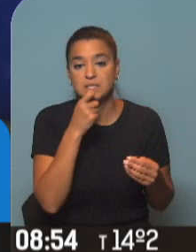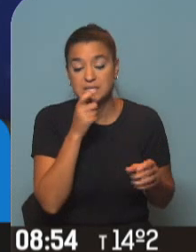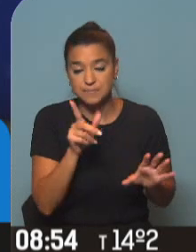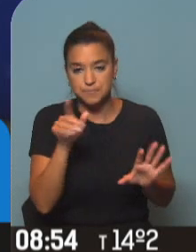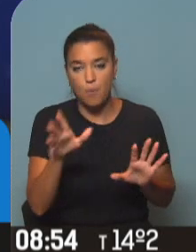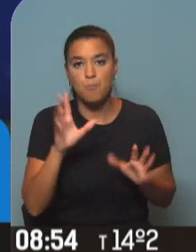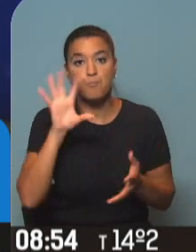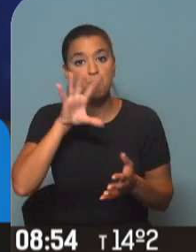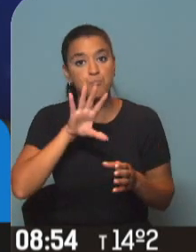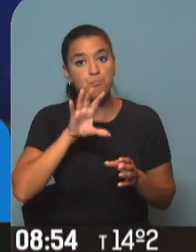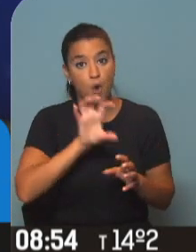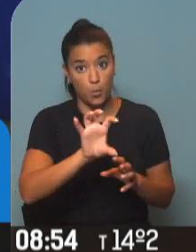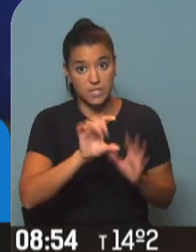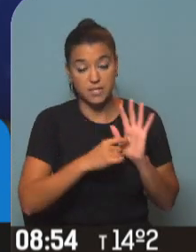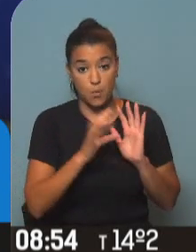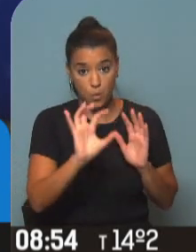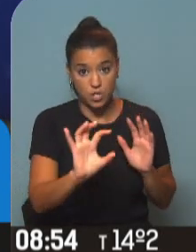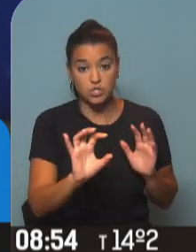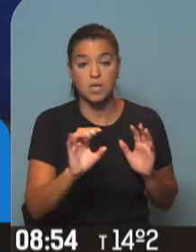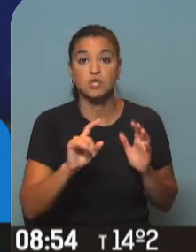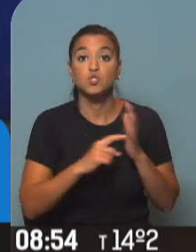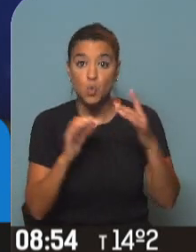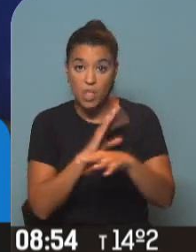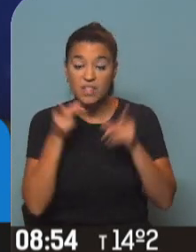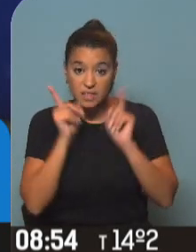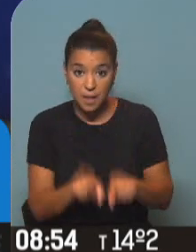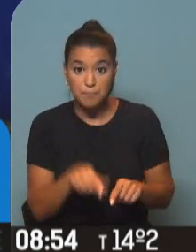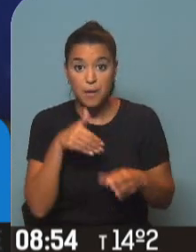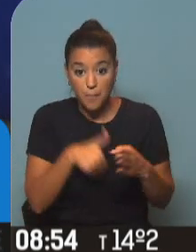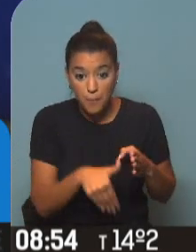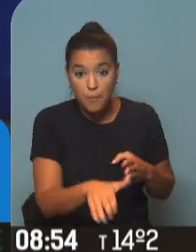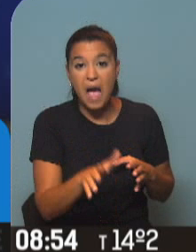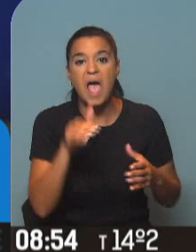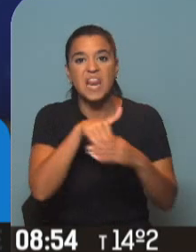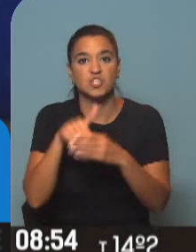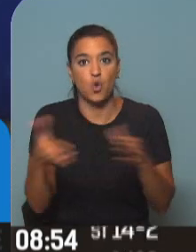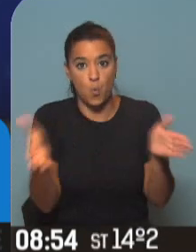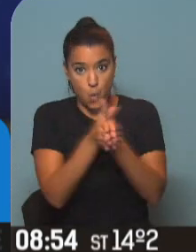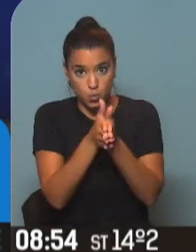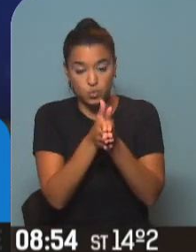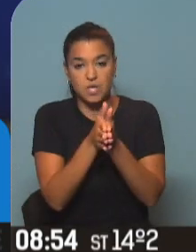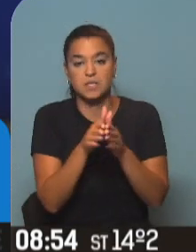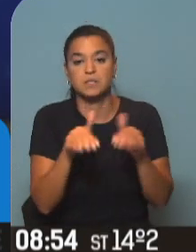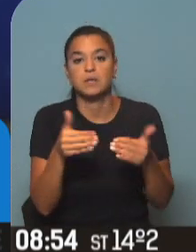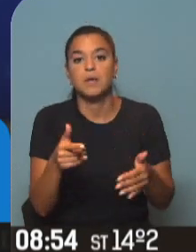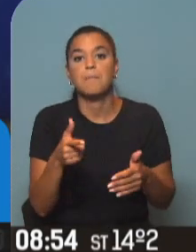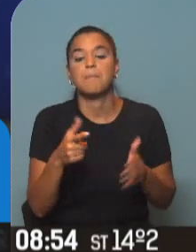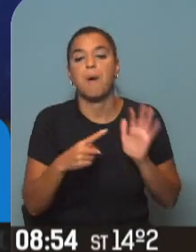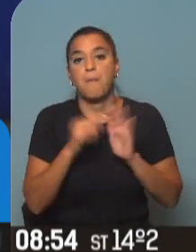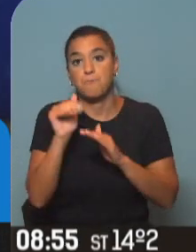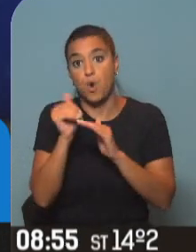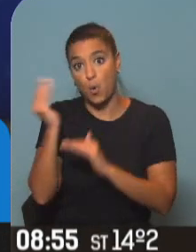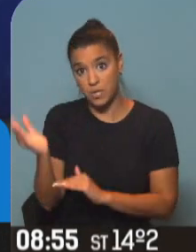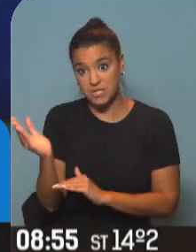porque la provincia de buenos aires y la ciudad buenos aires cómo van a ir en una elección conjunta si bien para los cargos provinciales